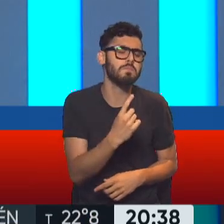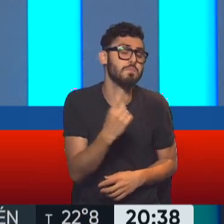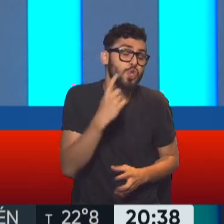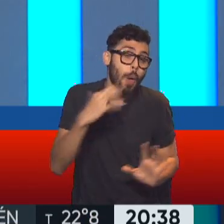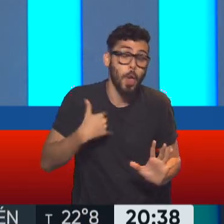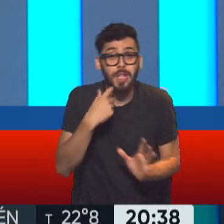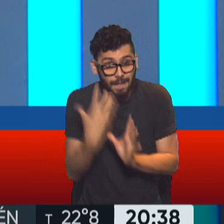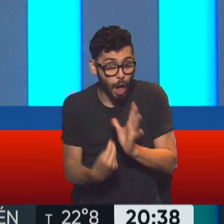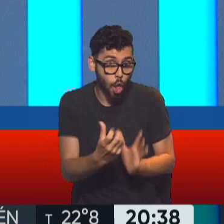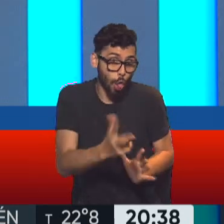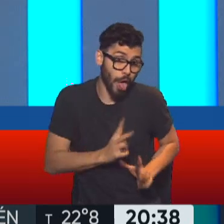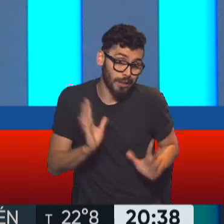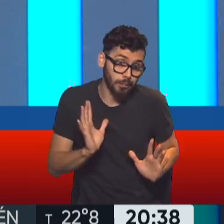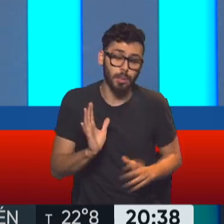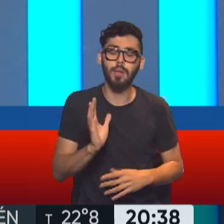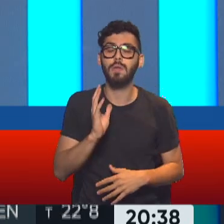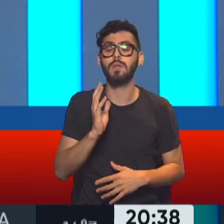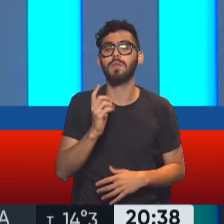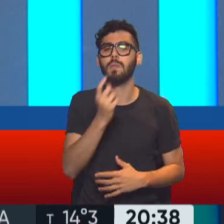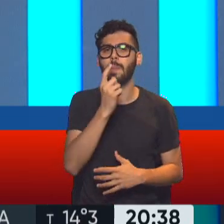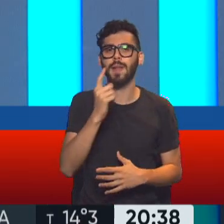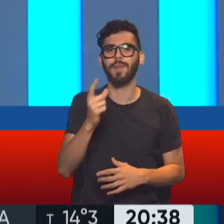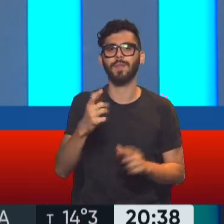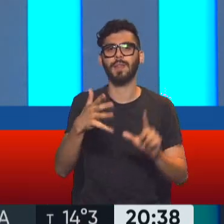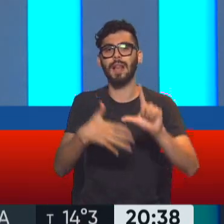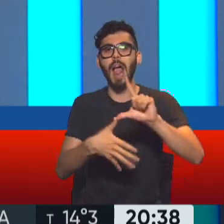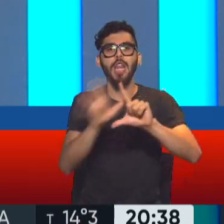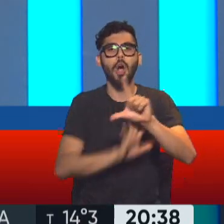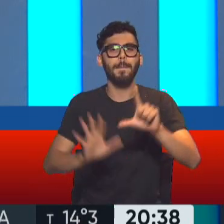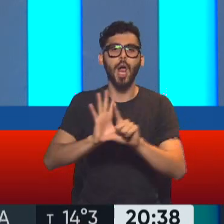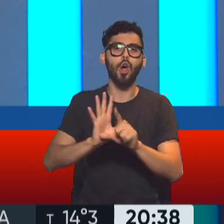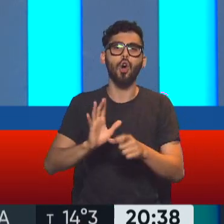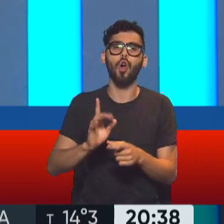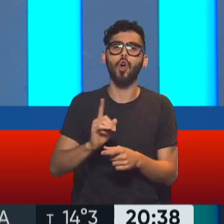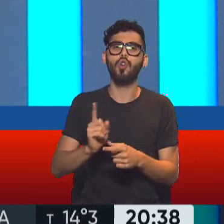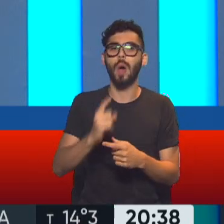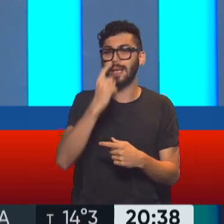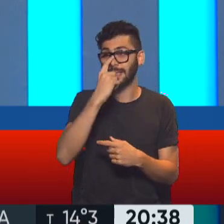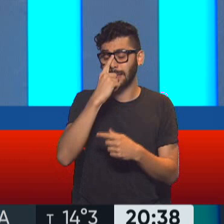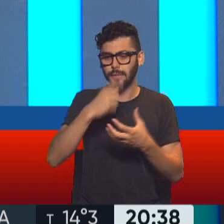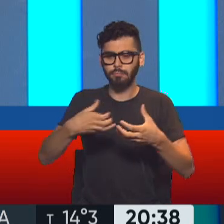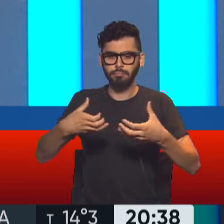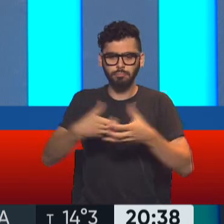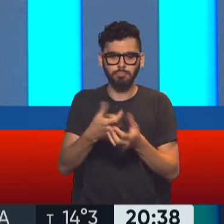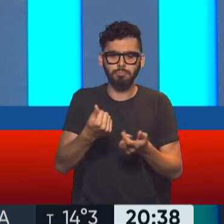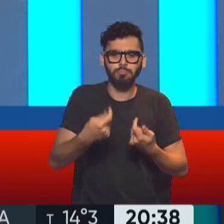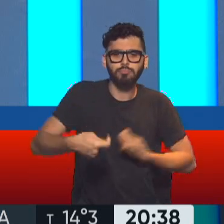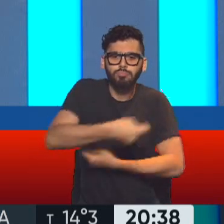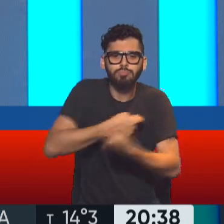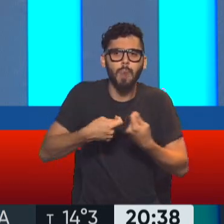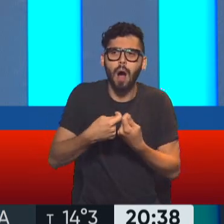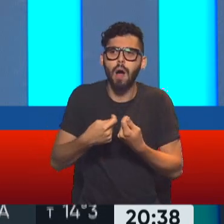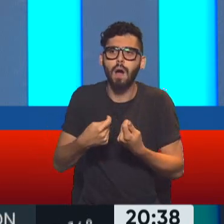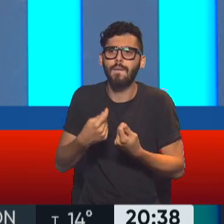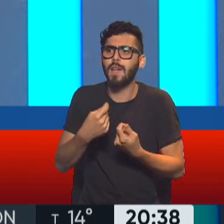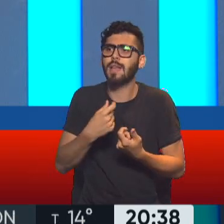en Latinoamérica no hay una burguesía nacional, no hay una burguesía que tenga interés en el desarrollo del país. Hay una burguesía